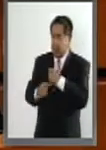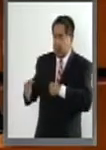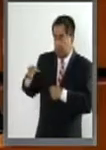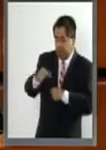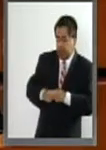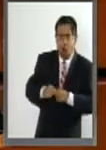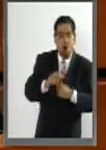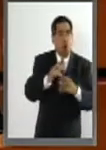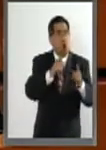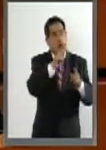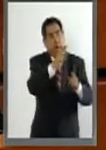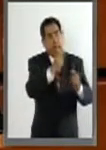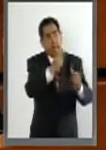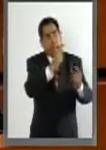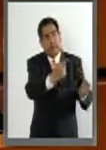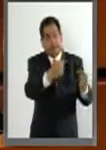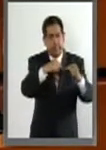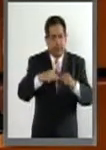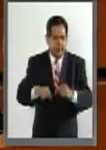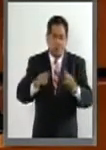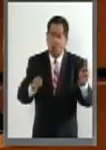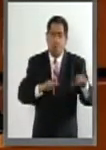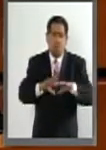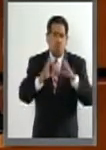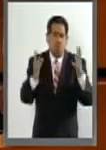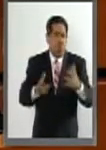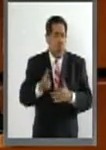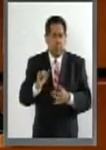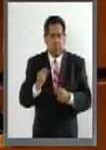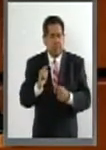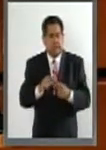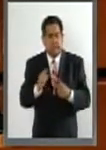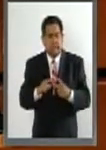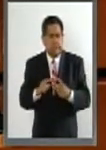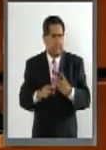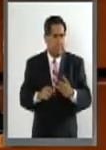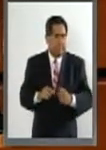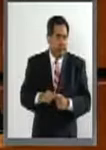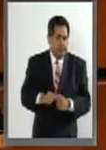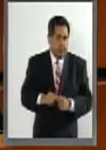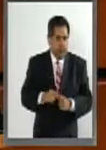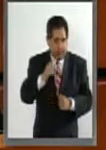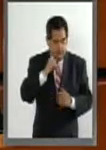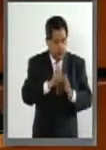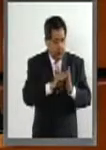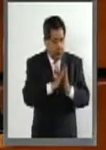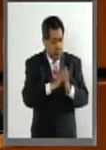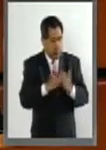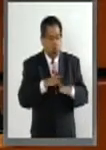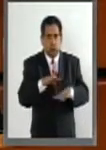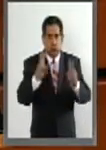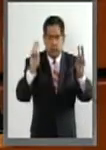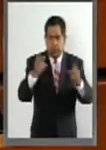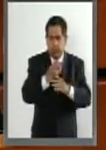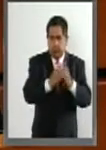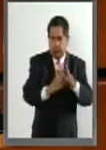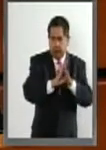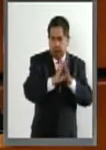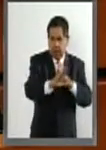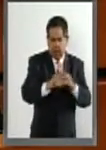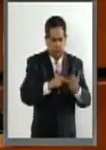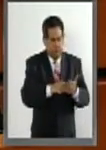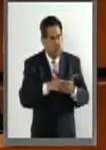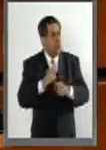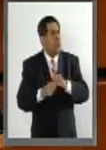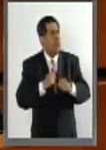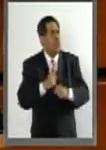de migrantes a nivel mundial. De acuerdo con el anuario de migración y remesas